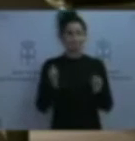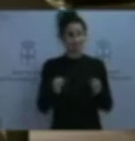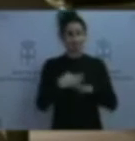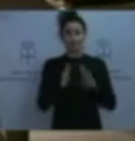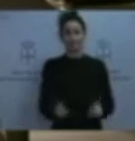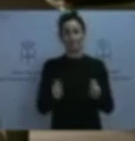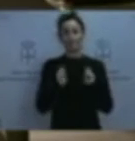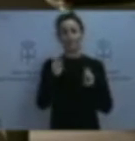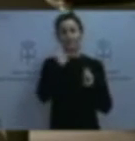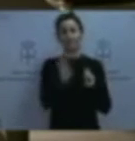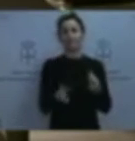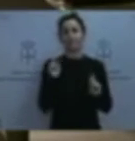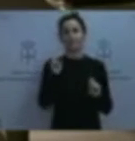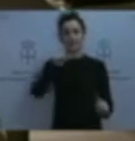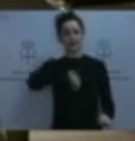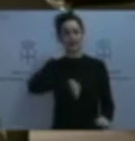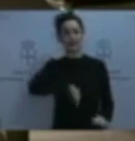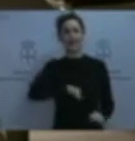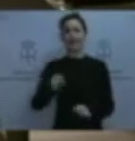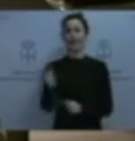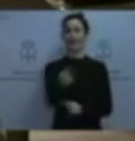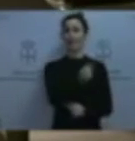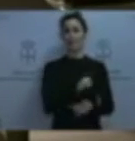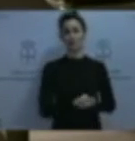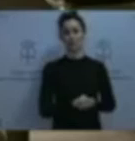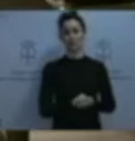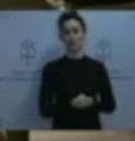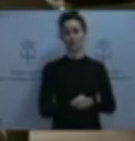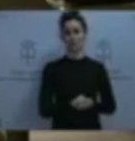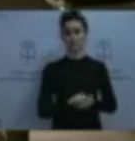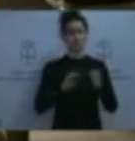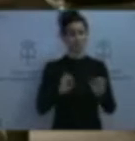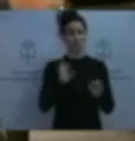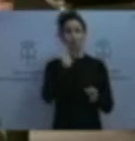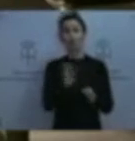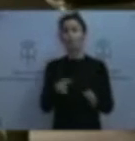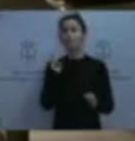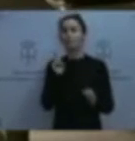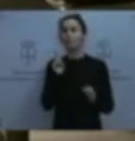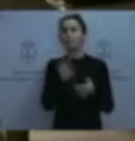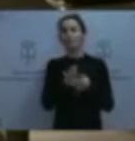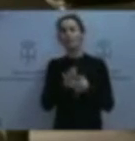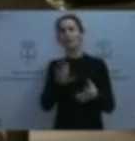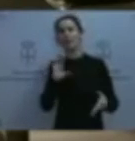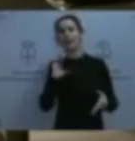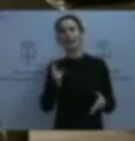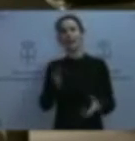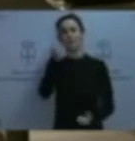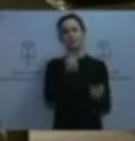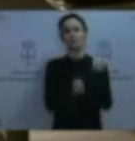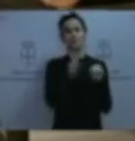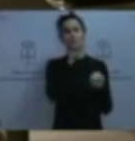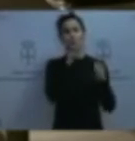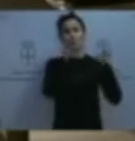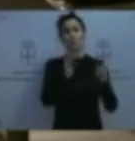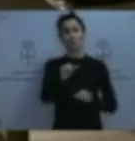corrupción en el plano de la pura moralidad. Y eso tenía un efecto. Primero, desconectaba la corrupción de sus efectos económicos, como si el paro no tuviese nada que